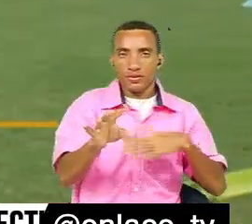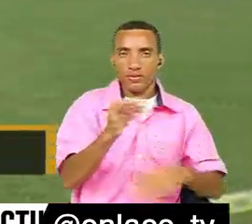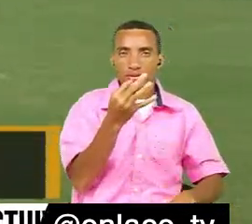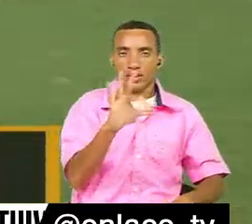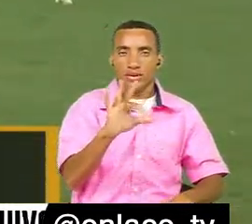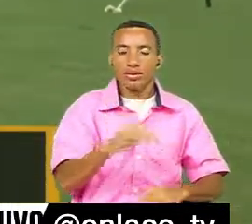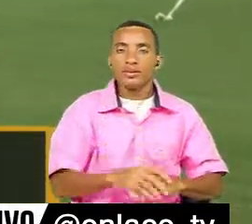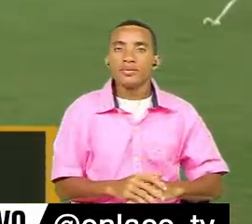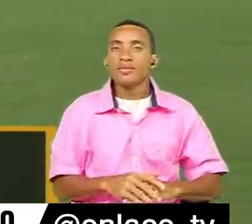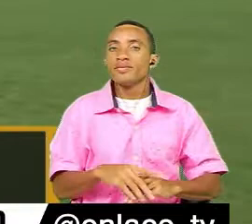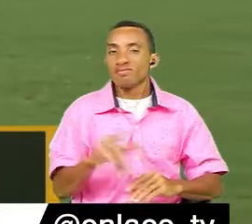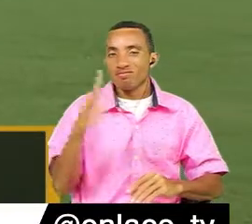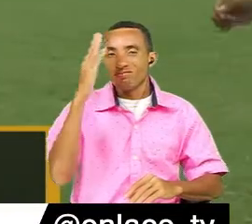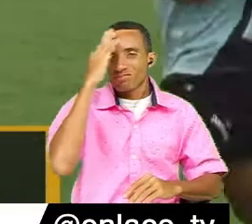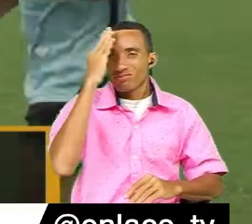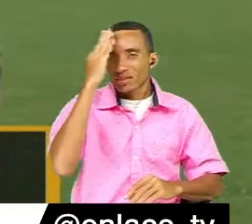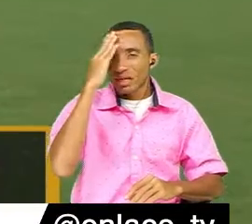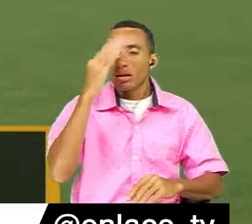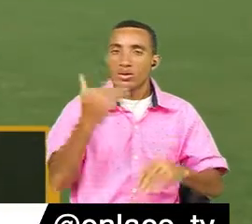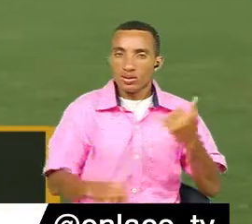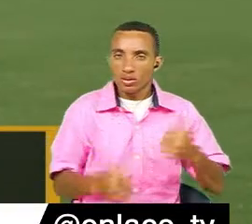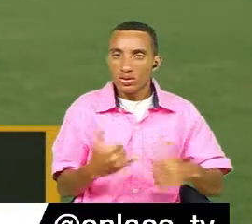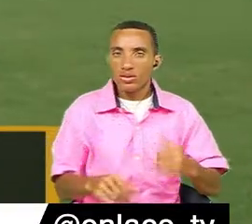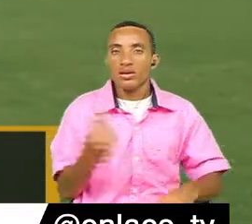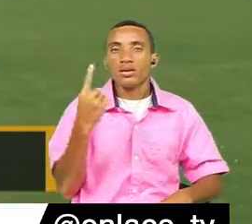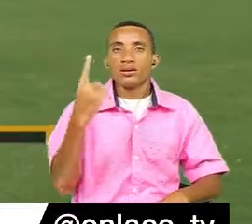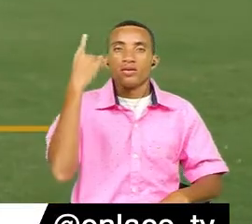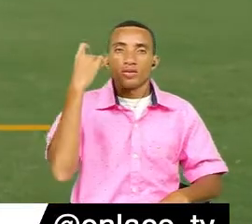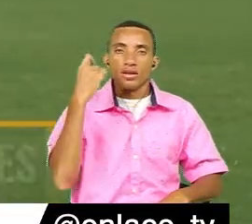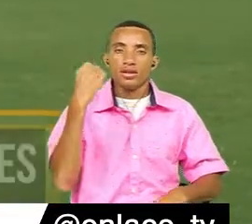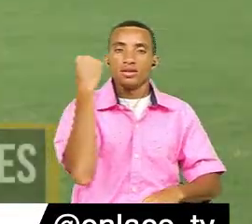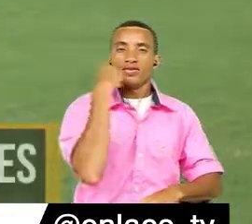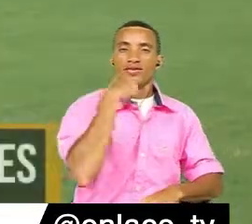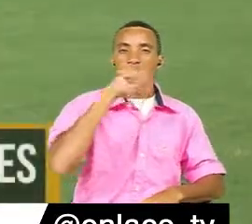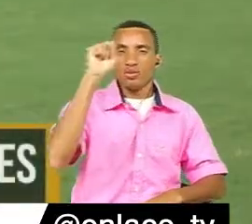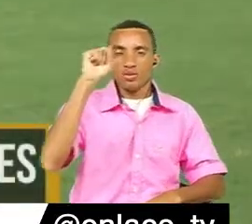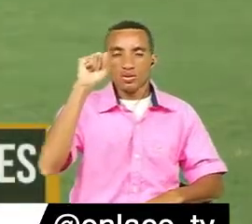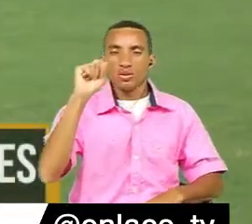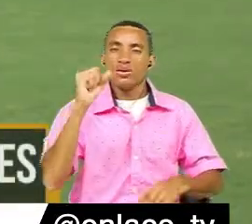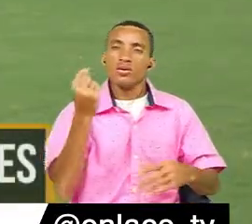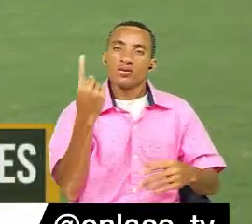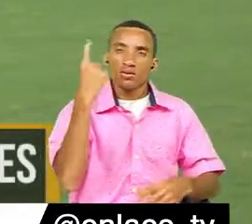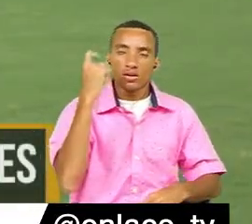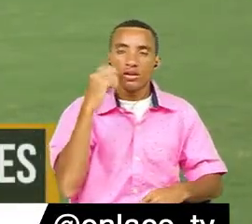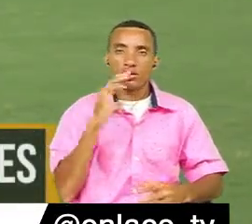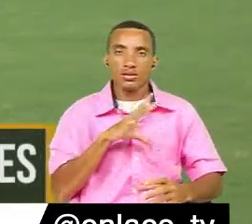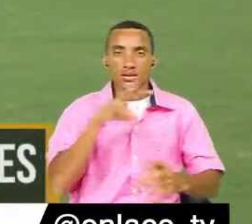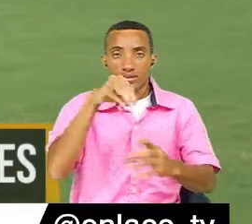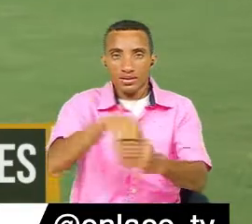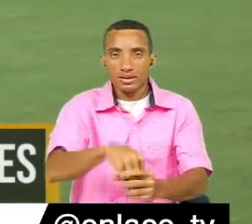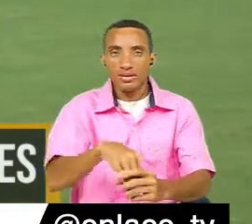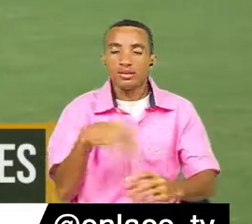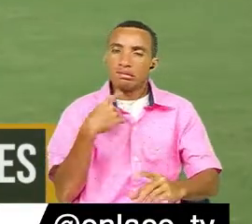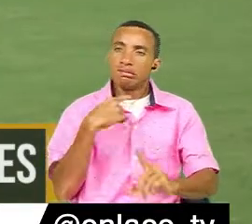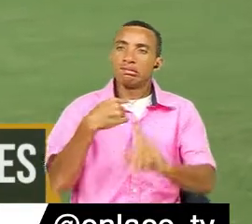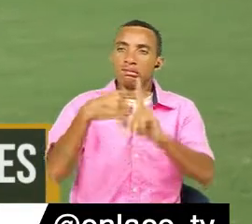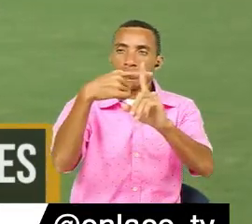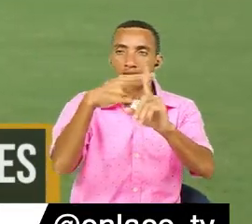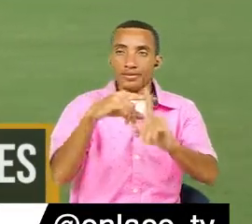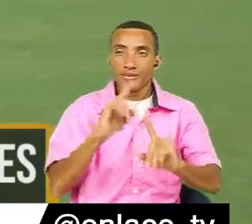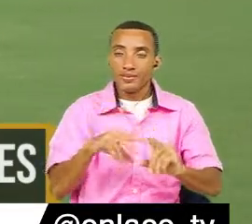Aunque los jugadores reconocen que les falta contundencia para alcanzar victoria y el potencial que los caracteriza de visitantes, se sienten optimistas por el